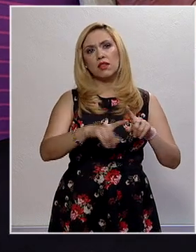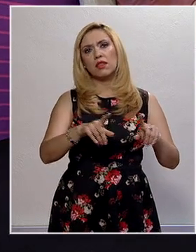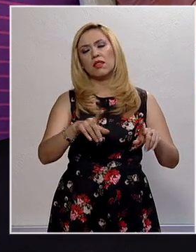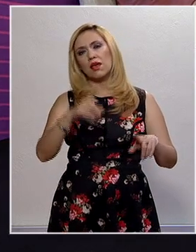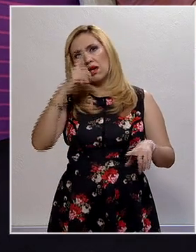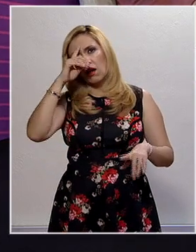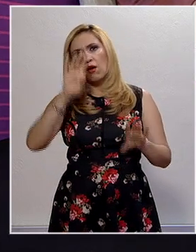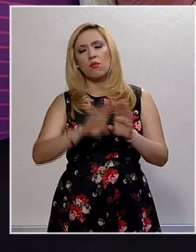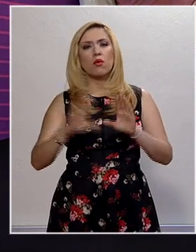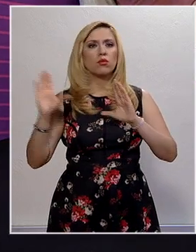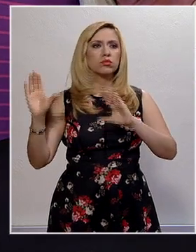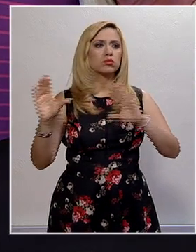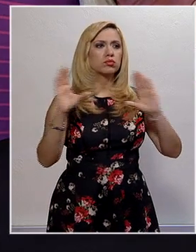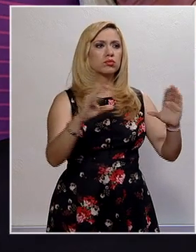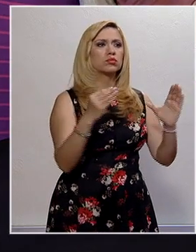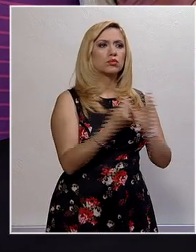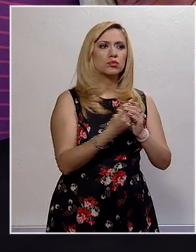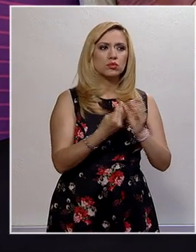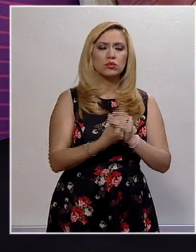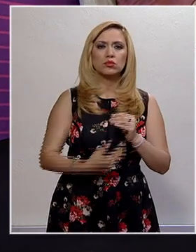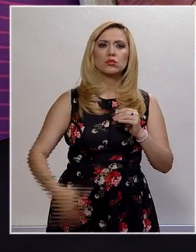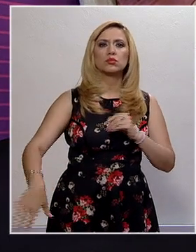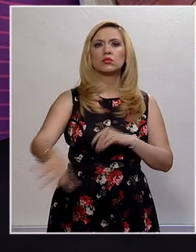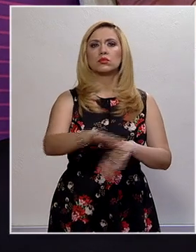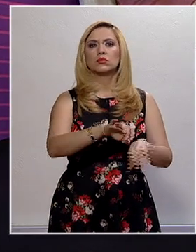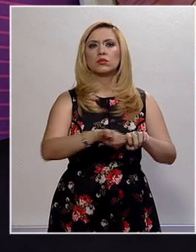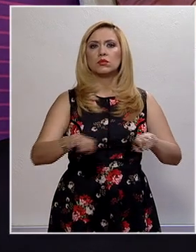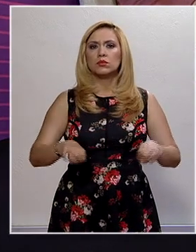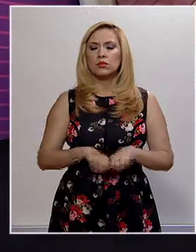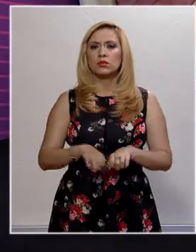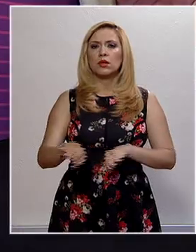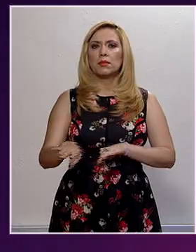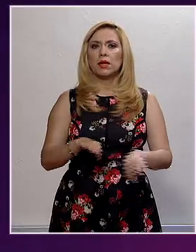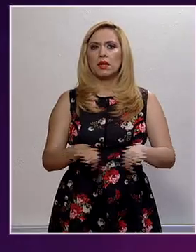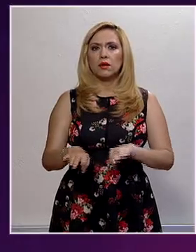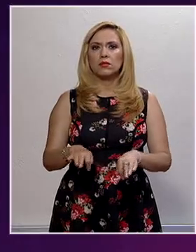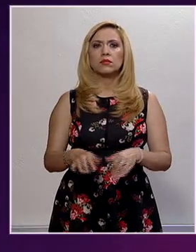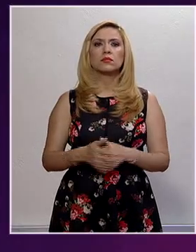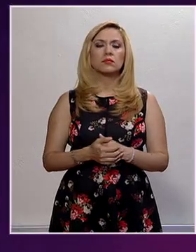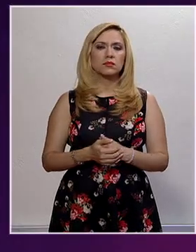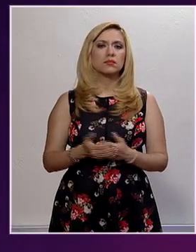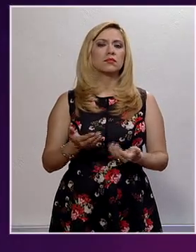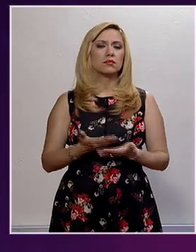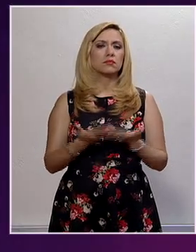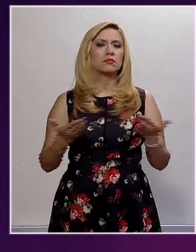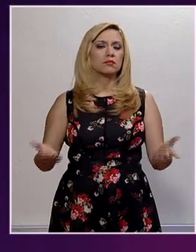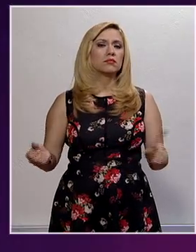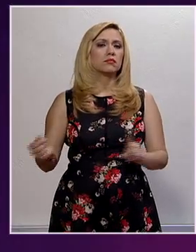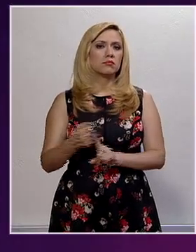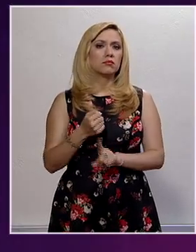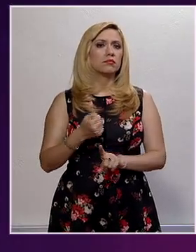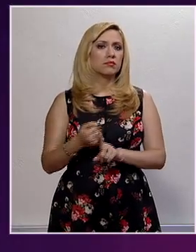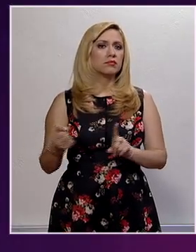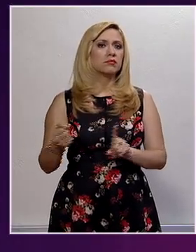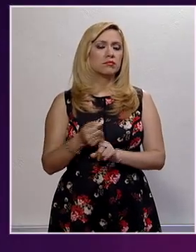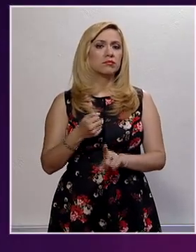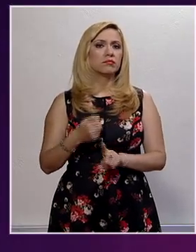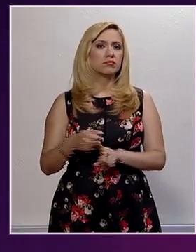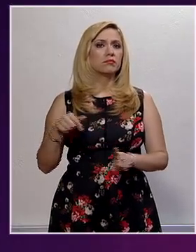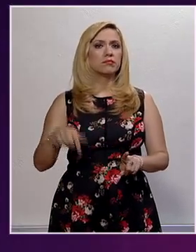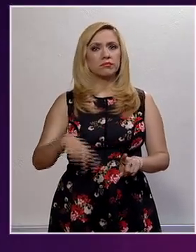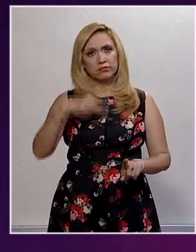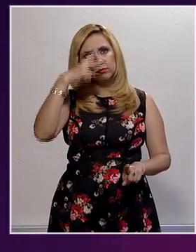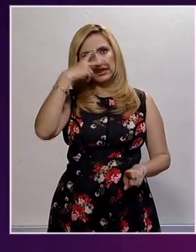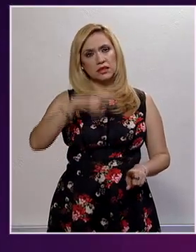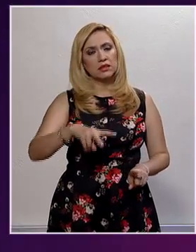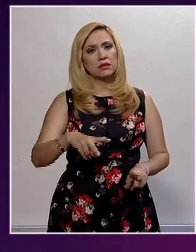de capacitación del personal, bueno, la situación de violencia de género en el país es